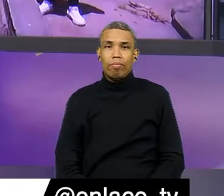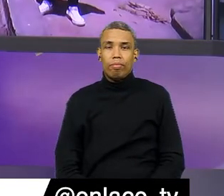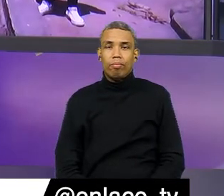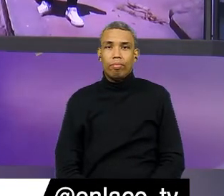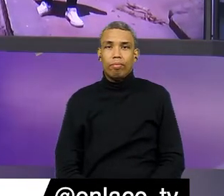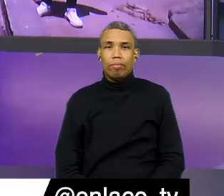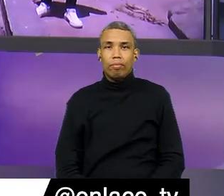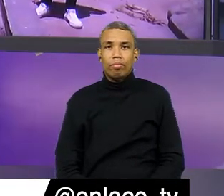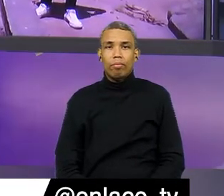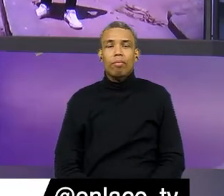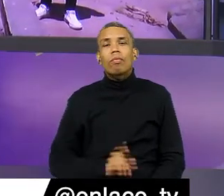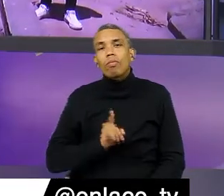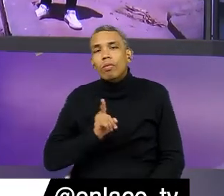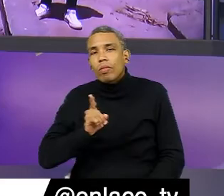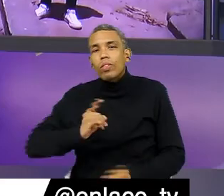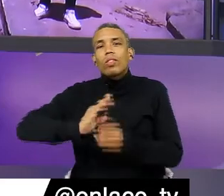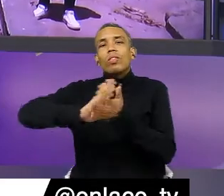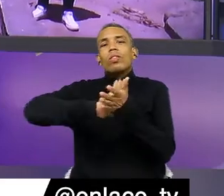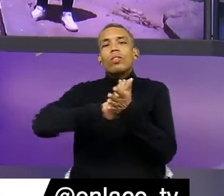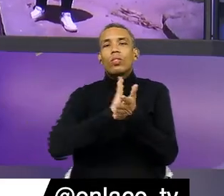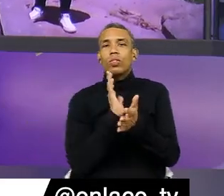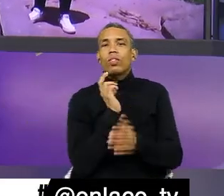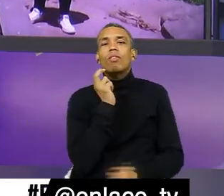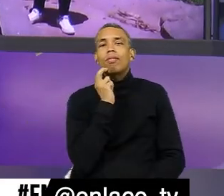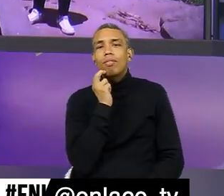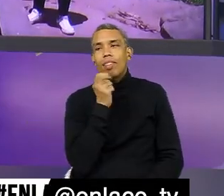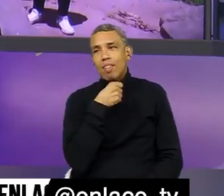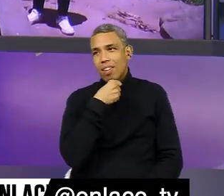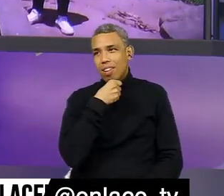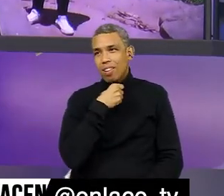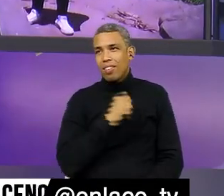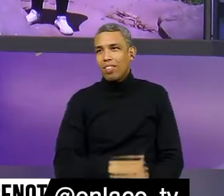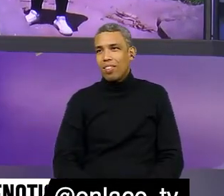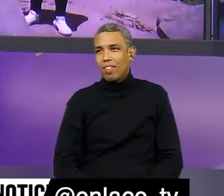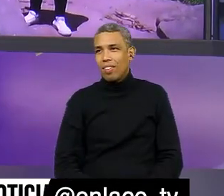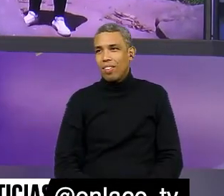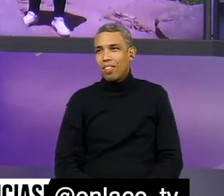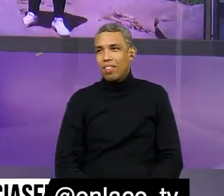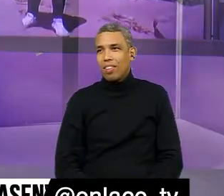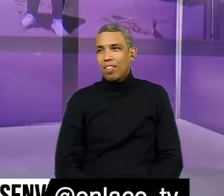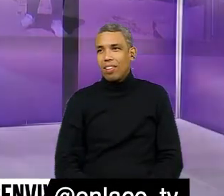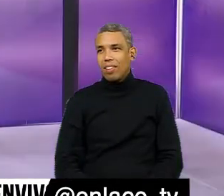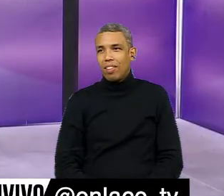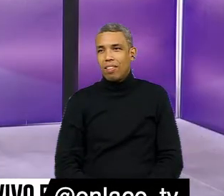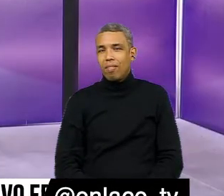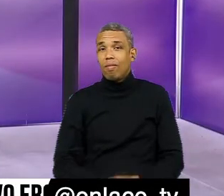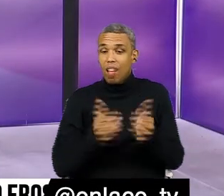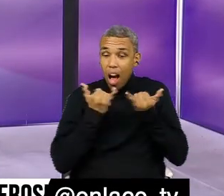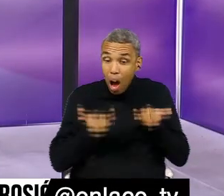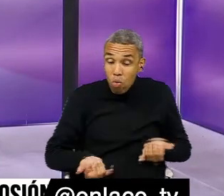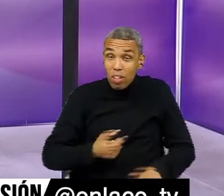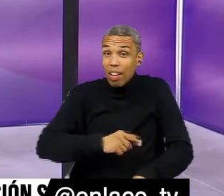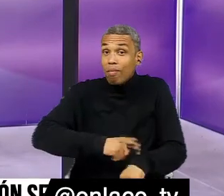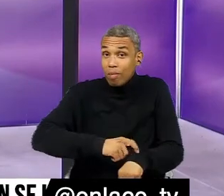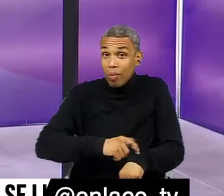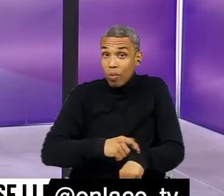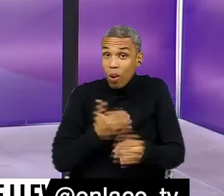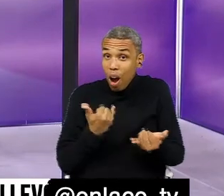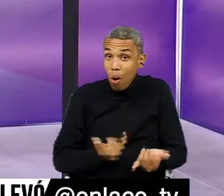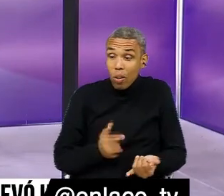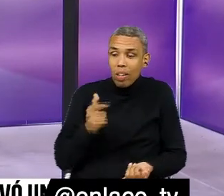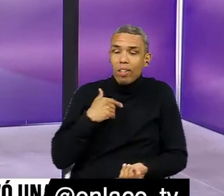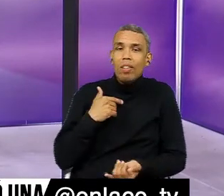Era el reporte que nos entrega entonces nuestra periodista Neila Cosio a esta hora en vivo y en directo desde este sector de Pozo 7